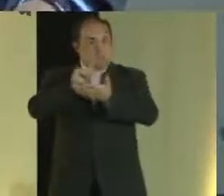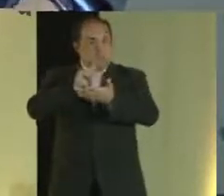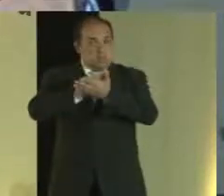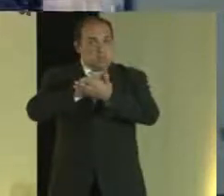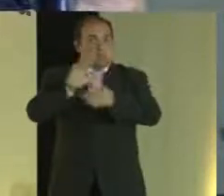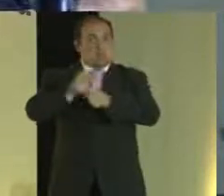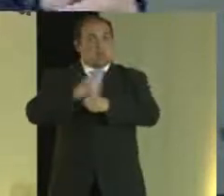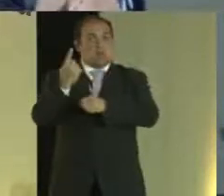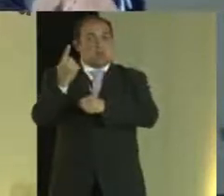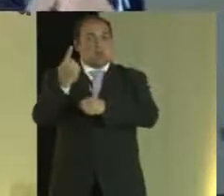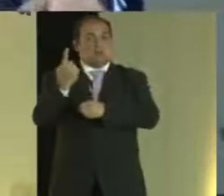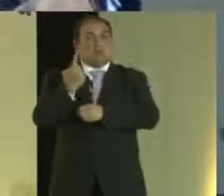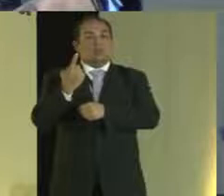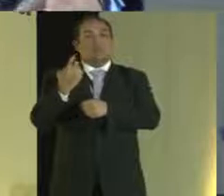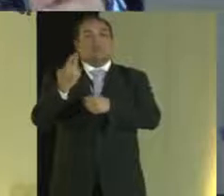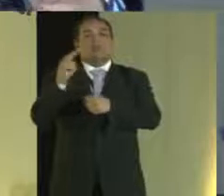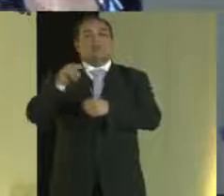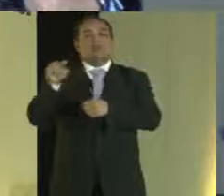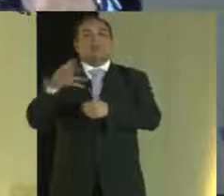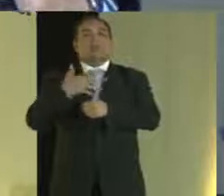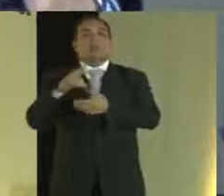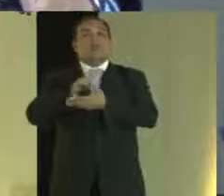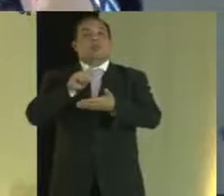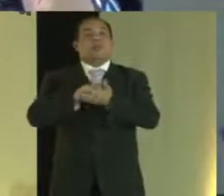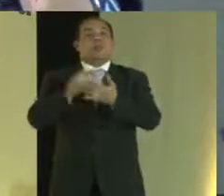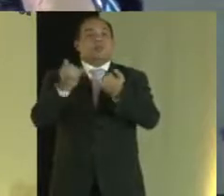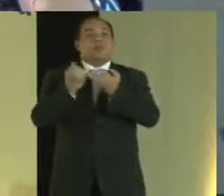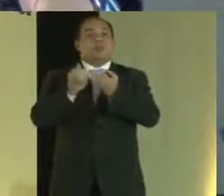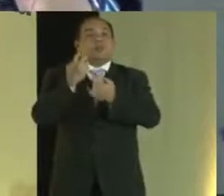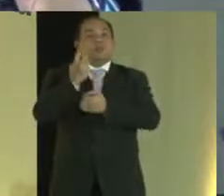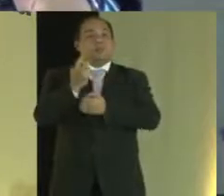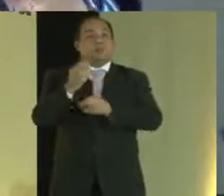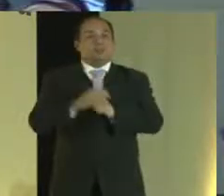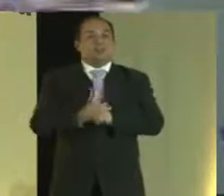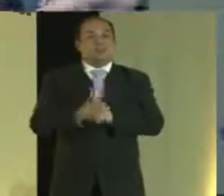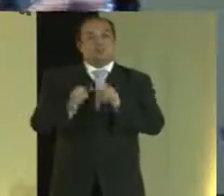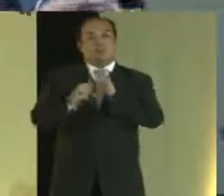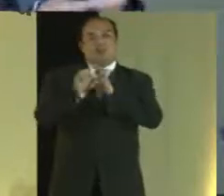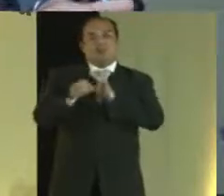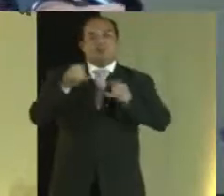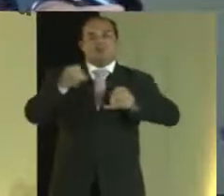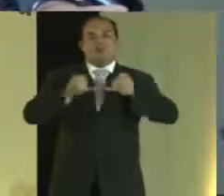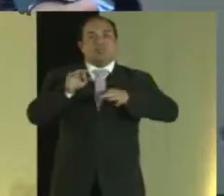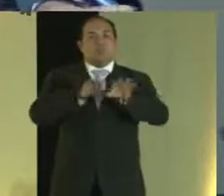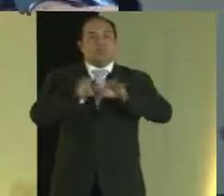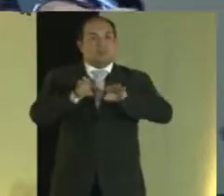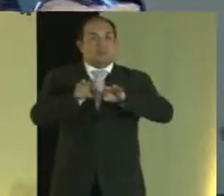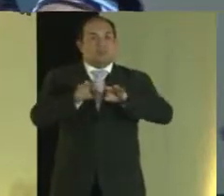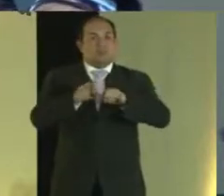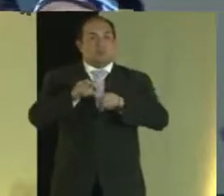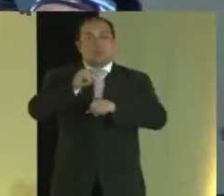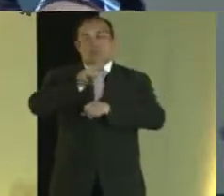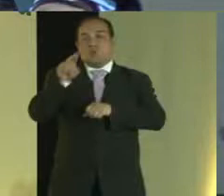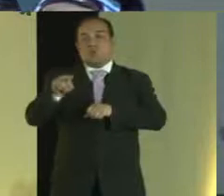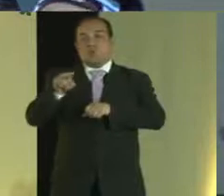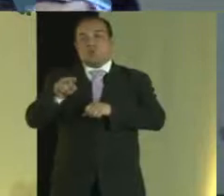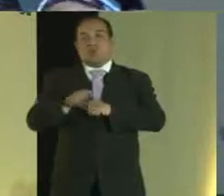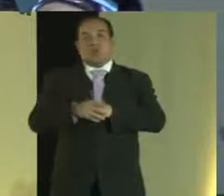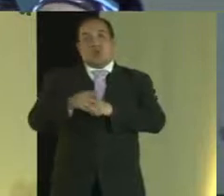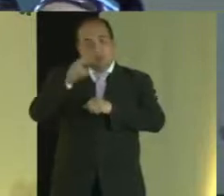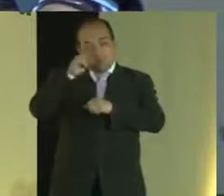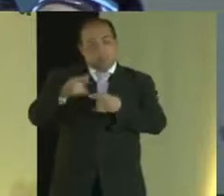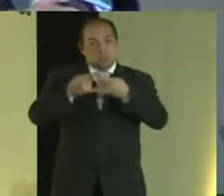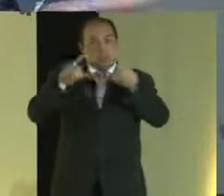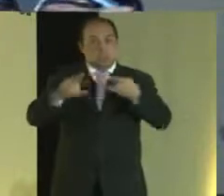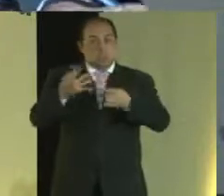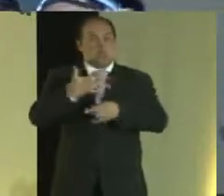esta. Les pongo un ejemplo, el caso de los jueces laborales. Nunca en la historia de México ha habido jueces de lo laboral,